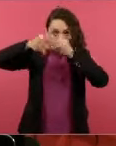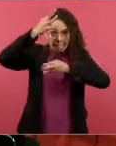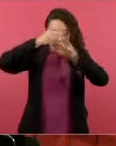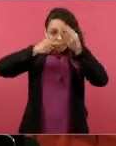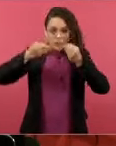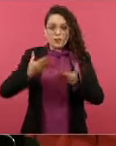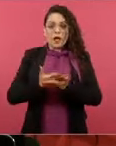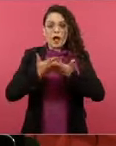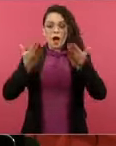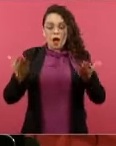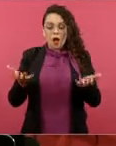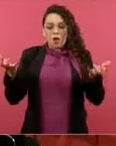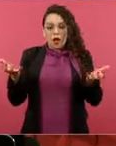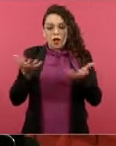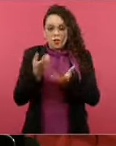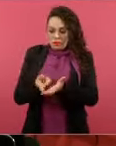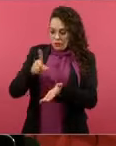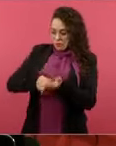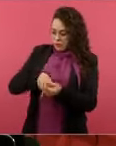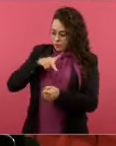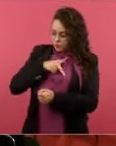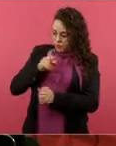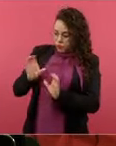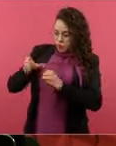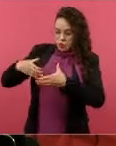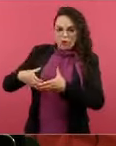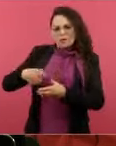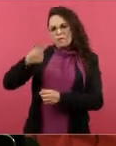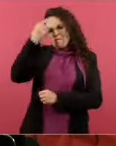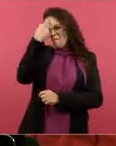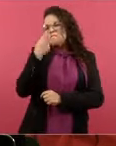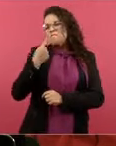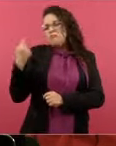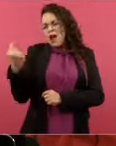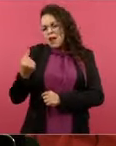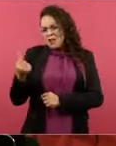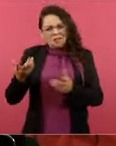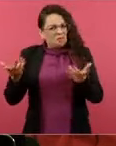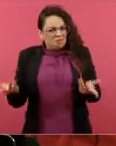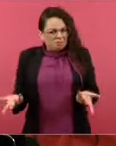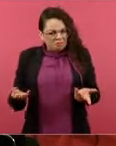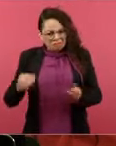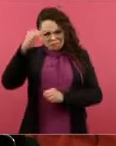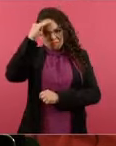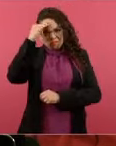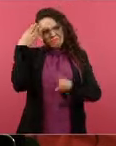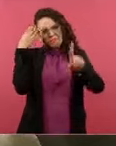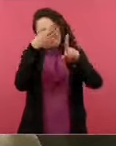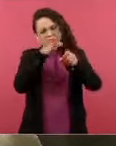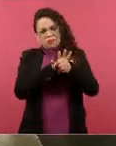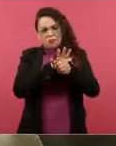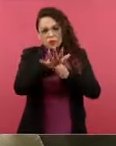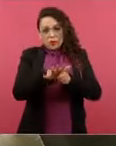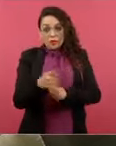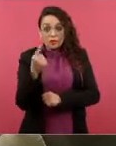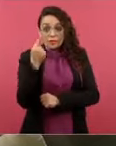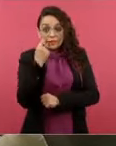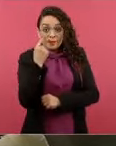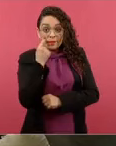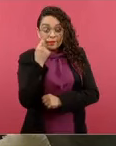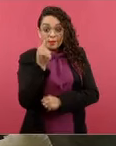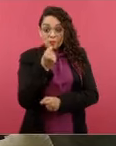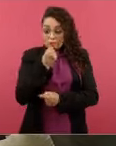aplicación dentro de nuestra comunidad. ¿Con qué fin? Fíjense bien, se empodera a las infancias,